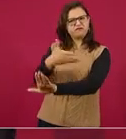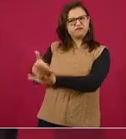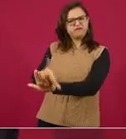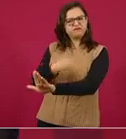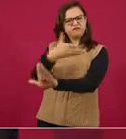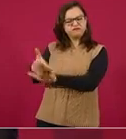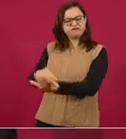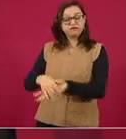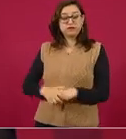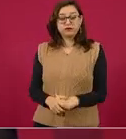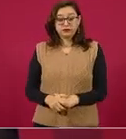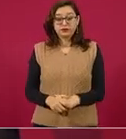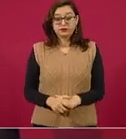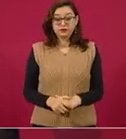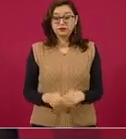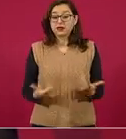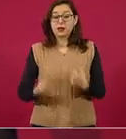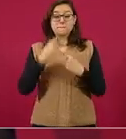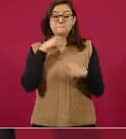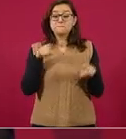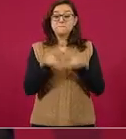Eso le hicieron a Madero